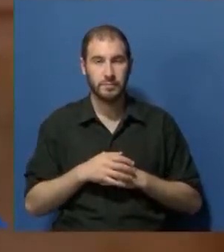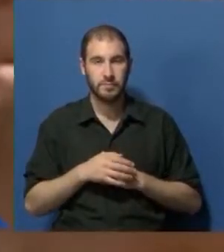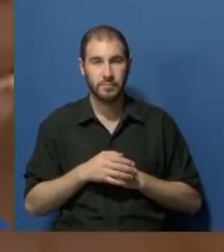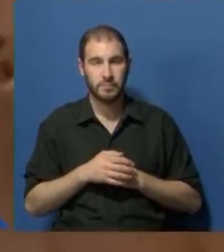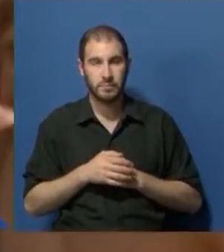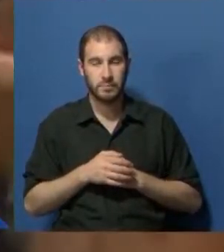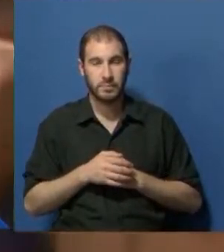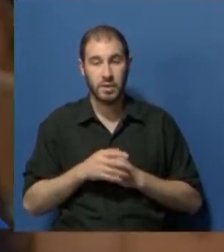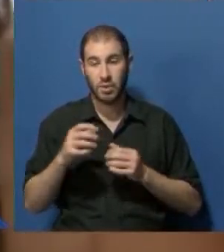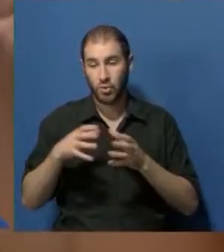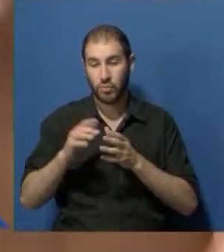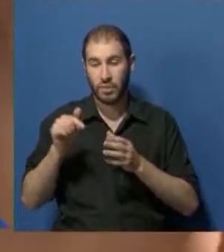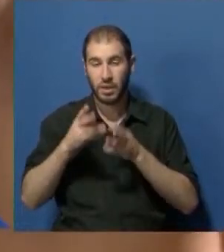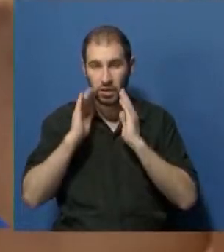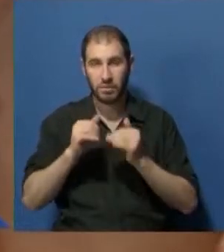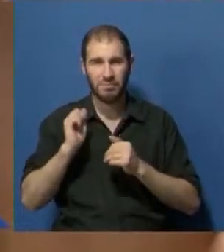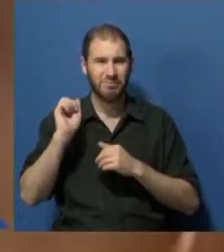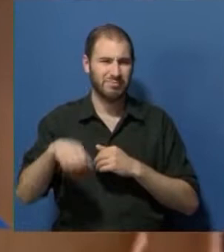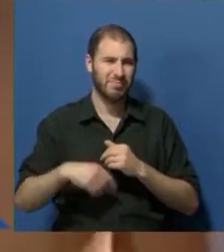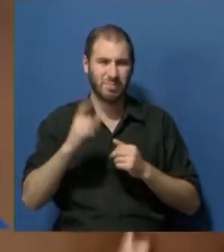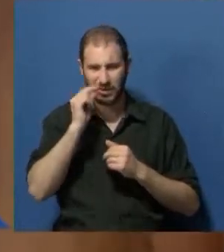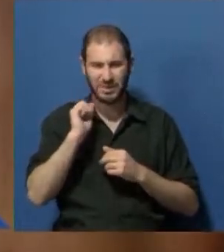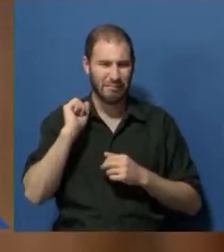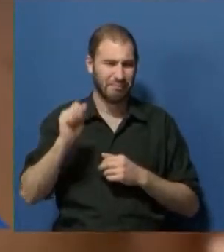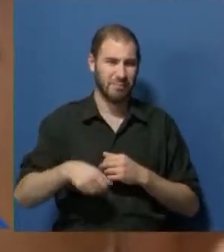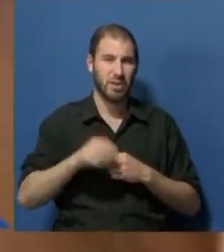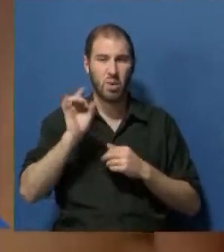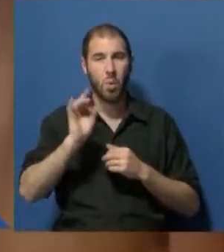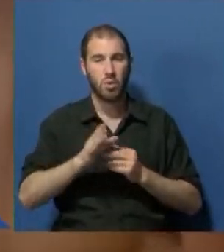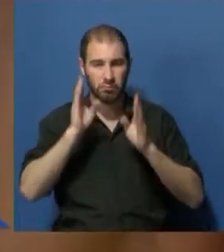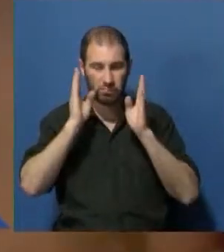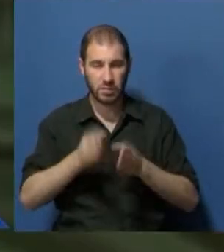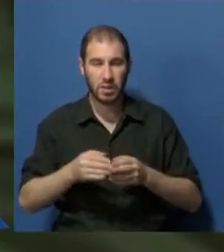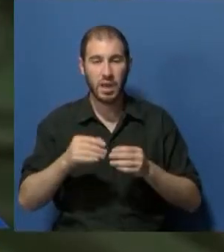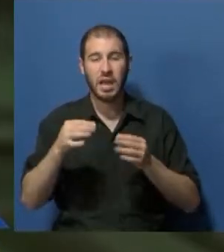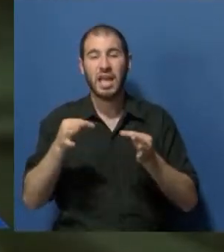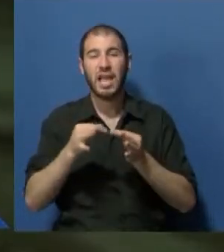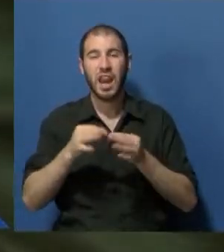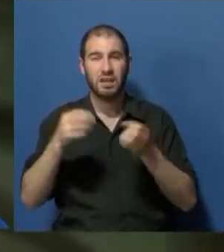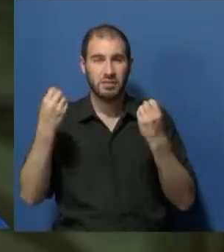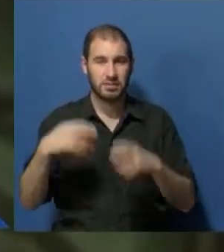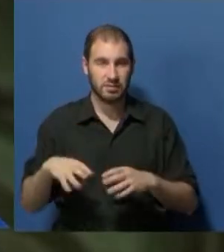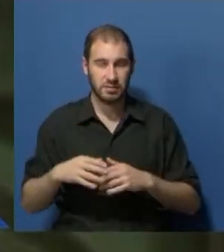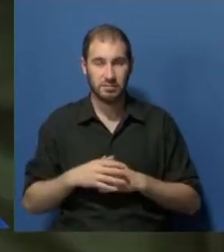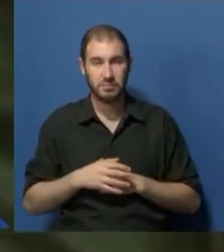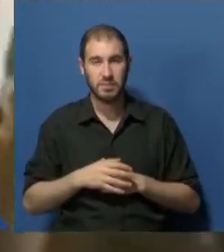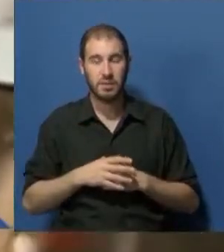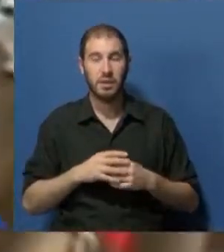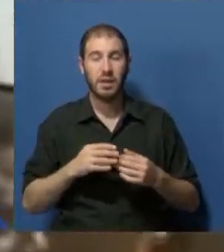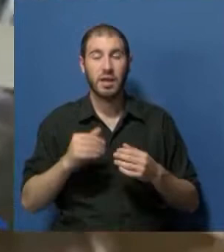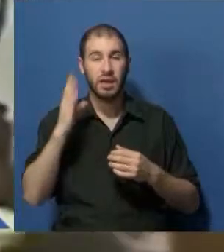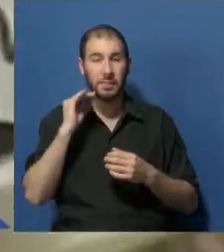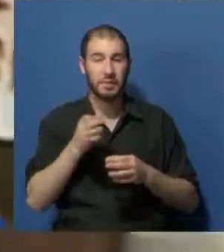que su generación no le importa nada de la política y solo piensan en abandonar la isla, más allá de la